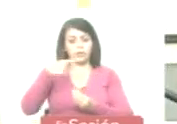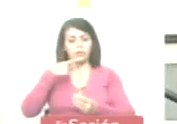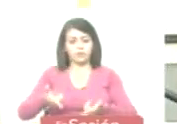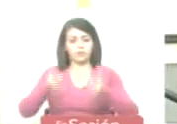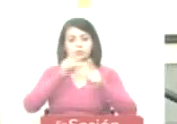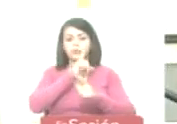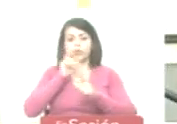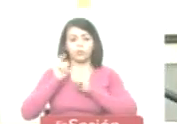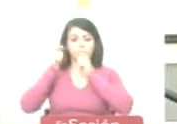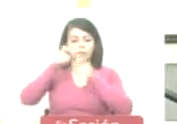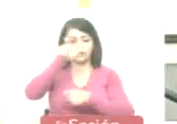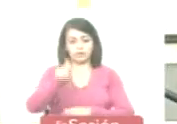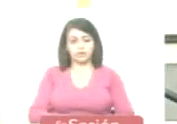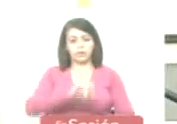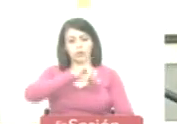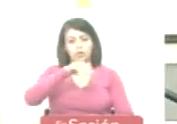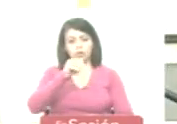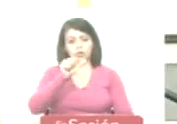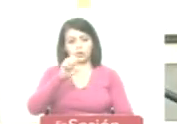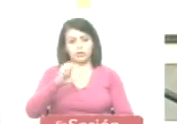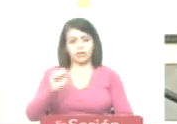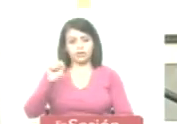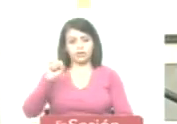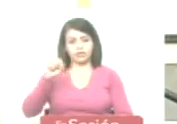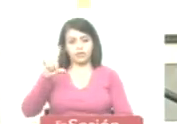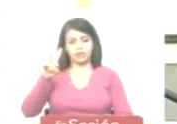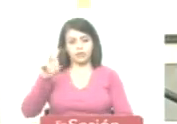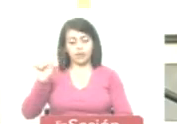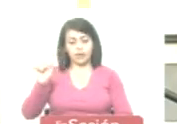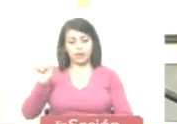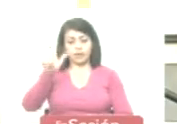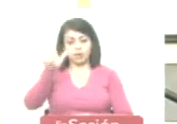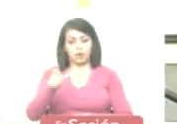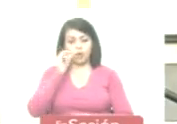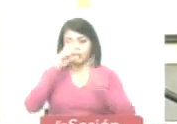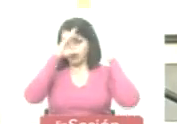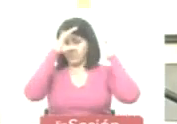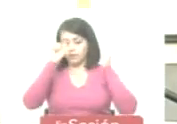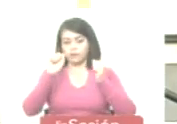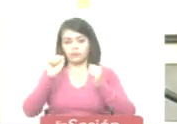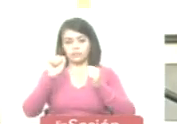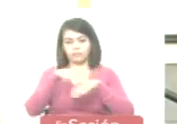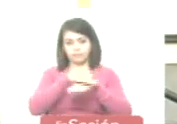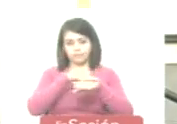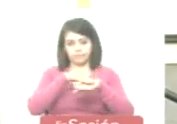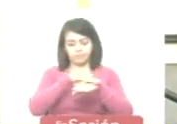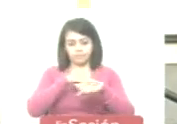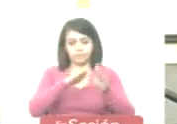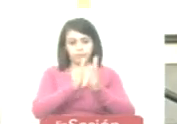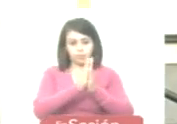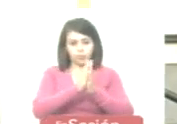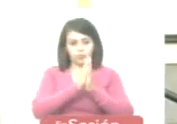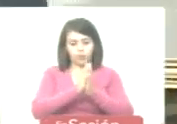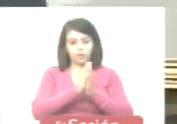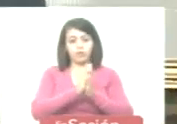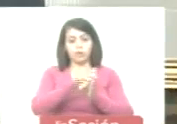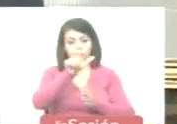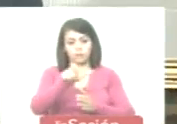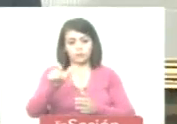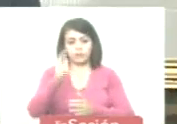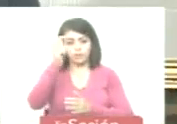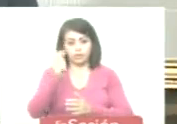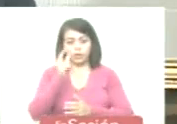el nombramiento del ciudadano José Rafael Silva Aponte como embajador... Disculpe, su secretaria, por favor, diputadas y diputados,